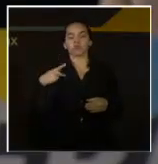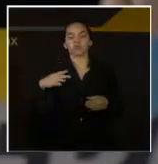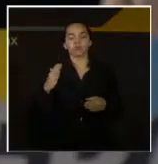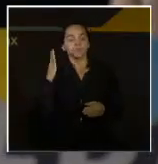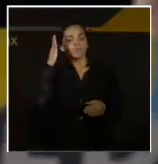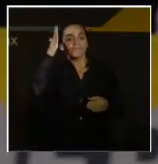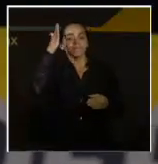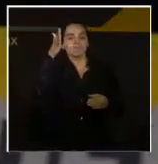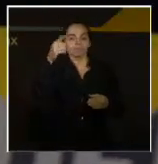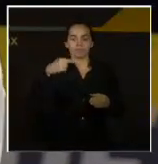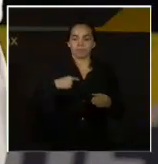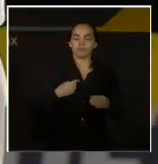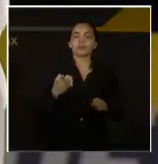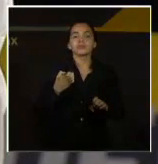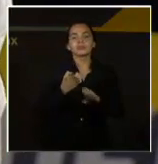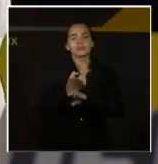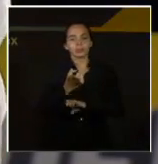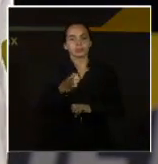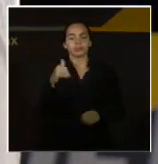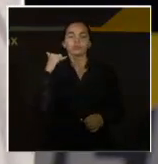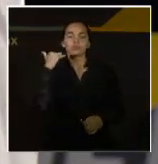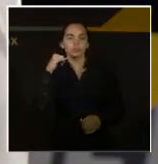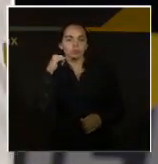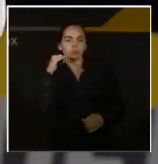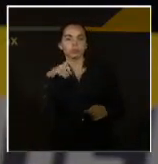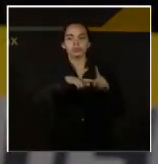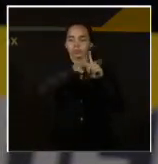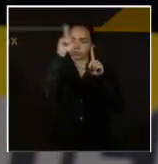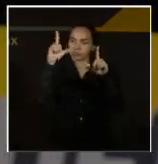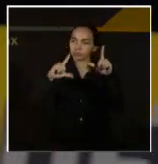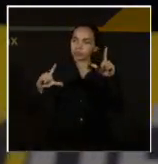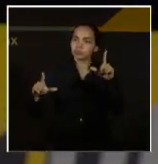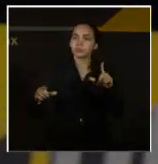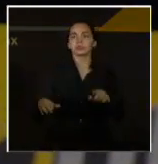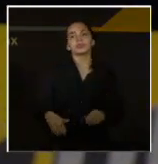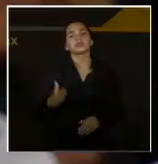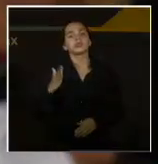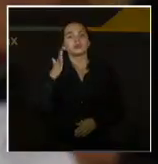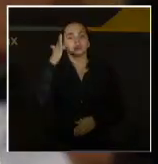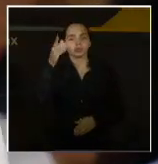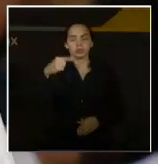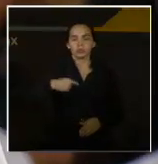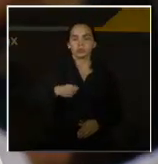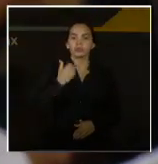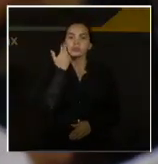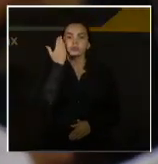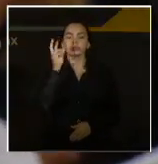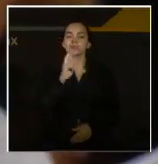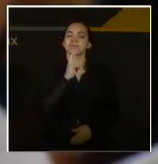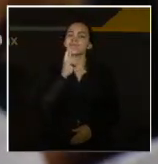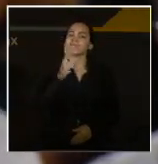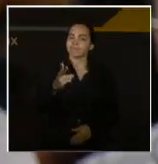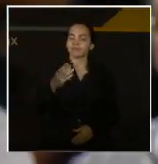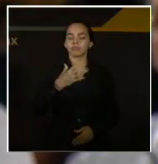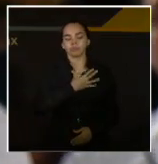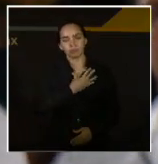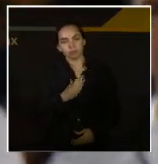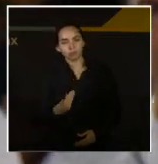futuro de mi estado, por el futuro de mi país, por el futuro de lo que quiero que mejore para mis